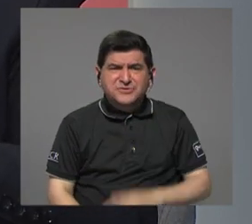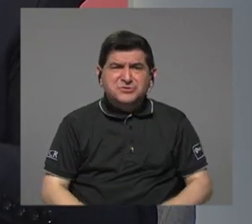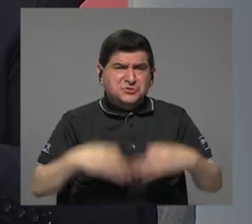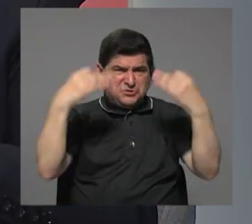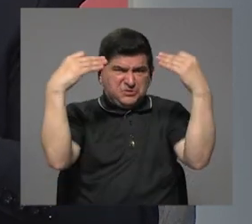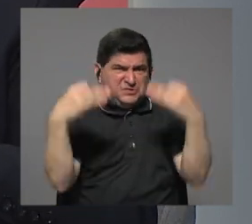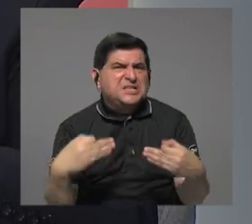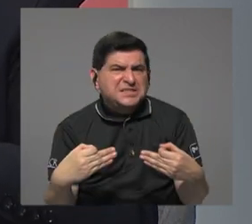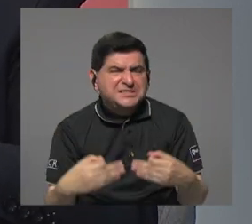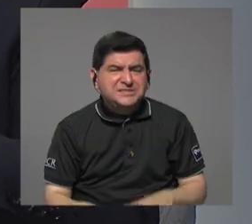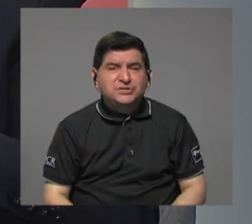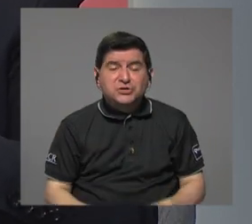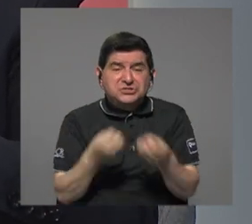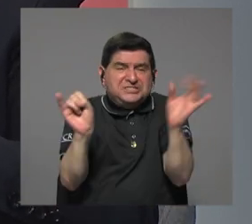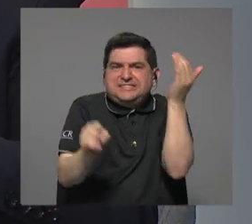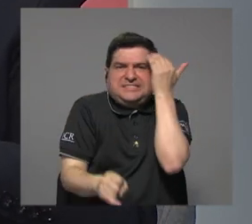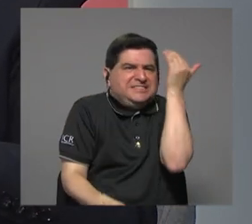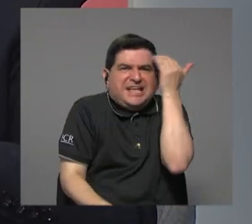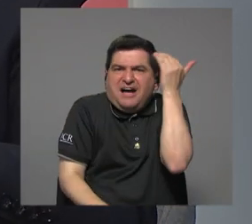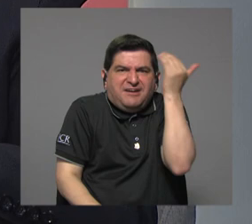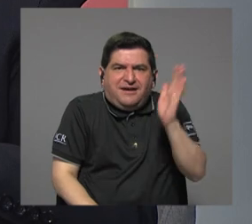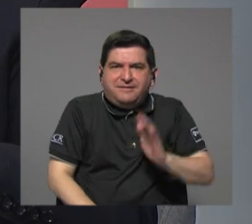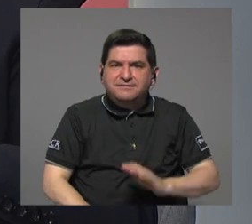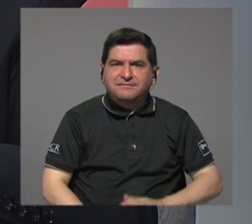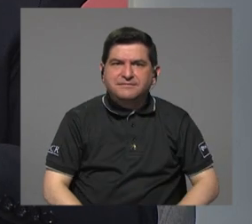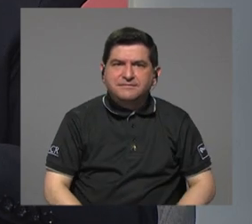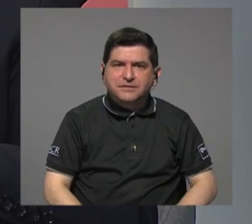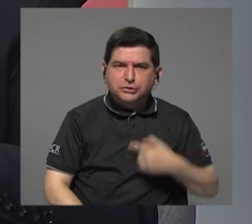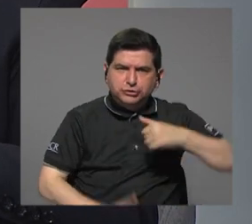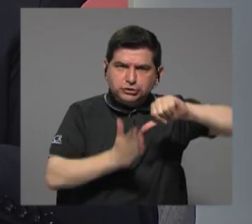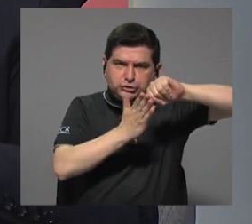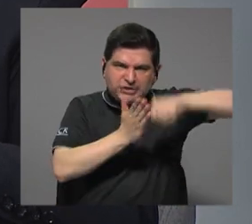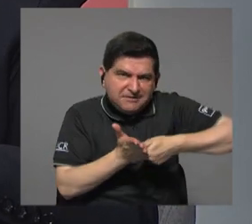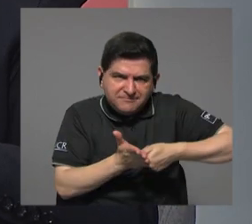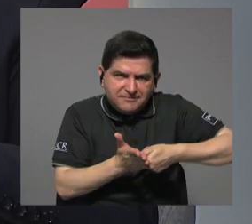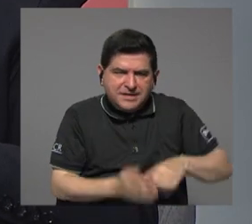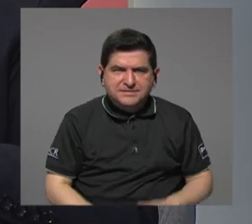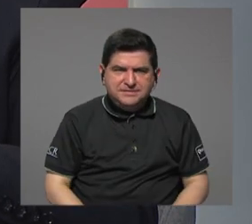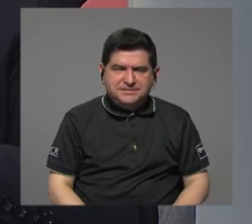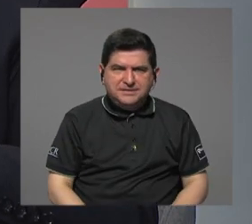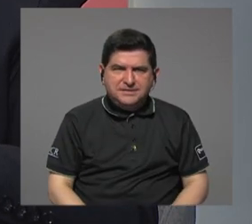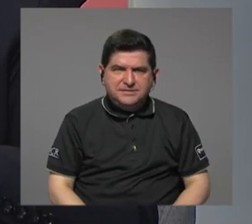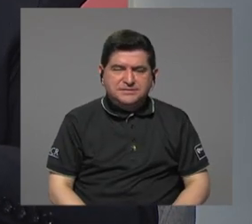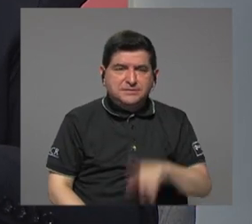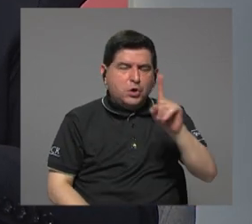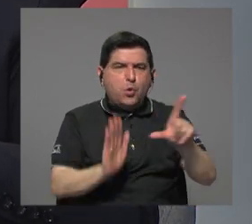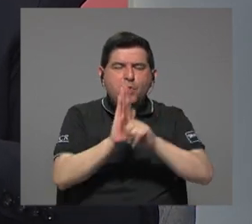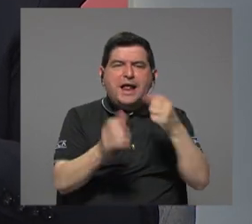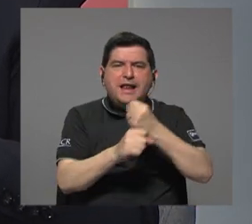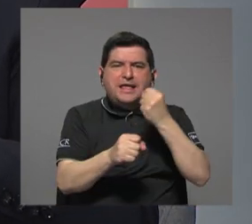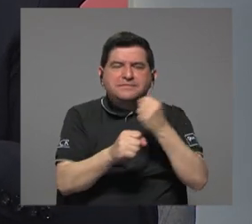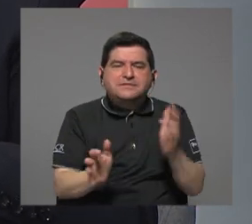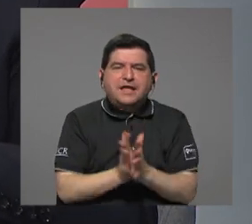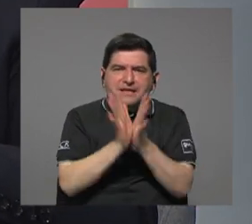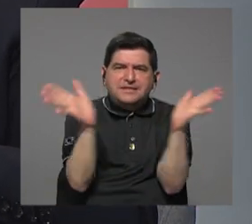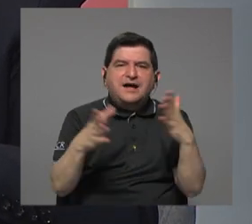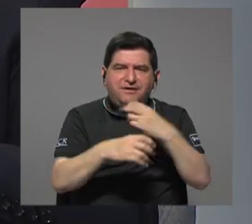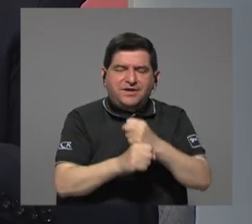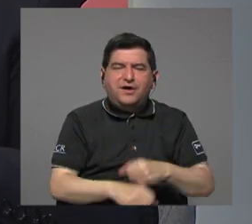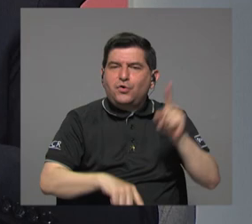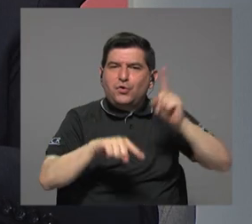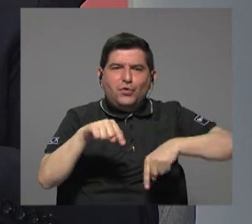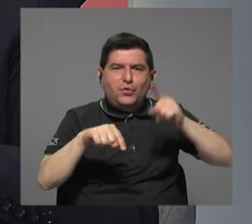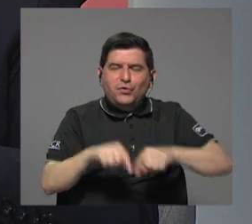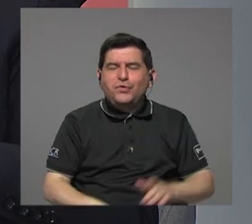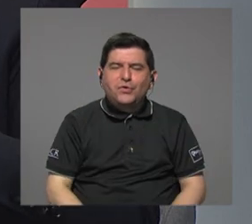decisiones a ciegas yo insisto creo que sí hay que hacer una ley de empleo público no podemos